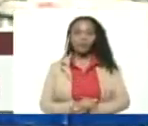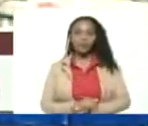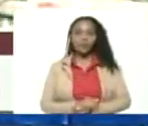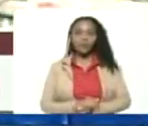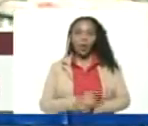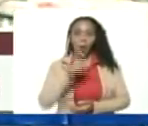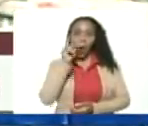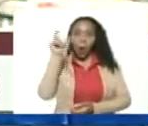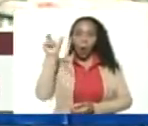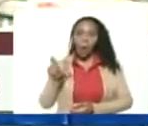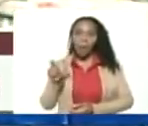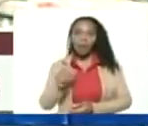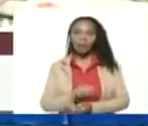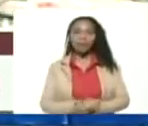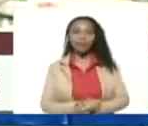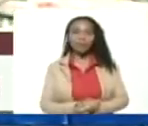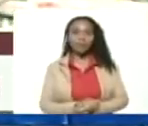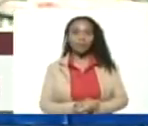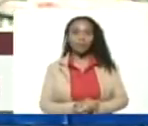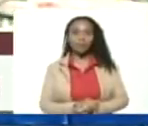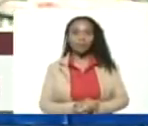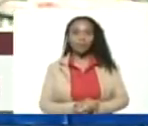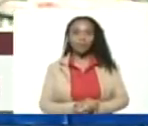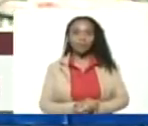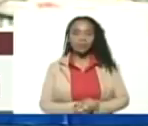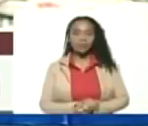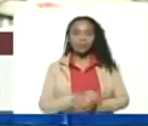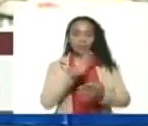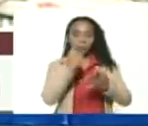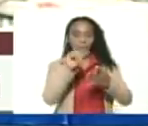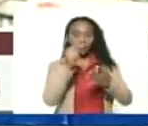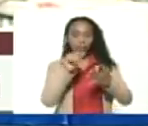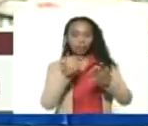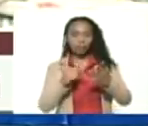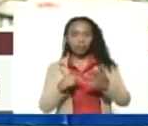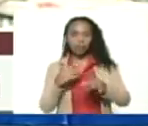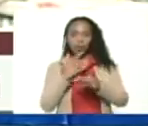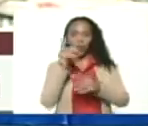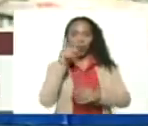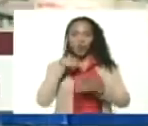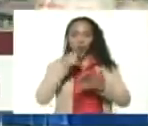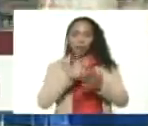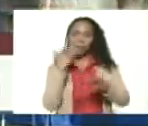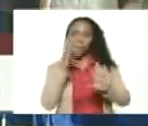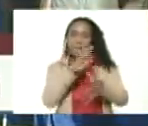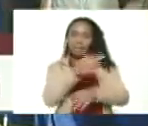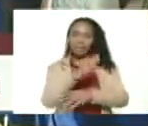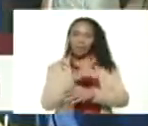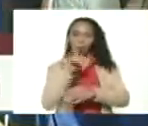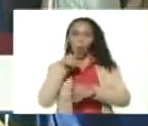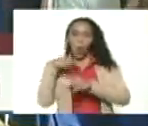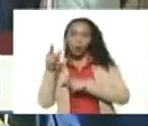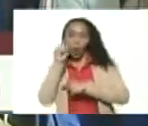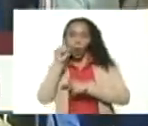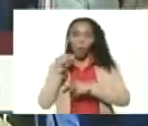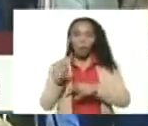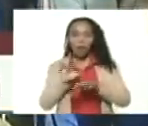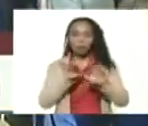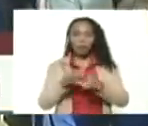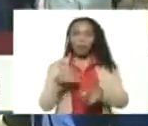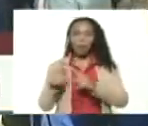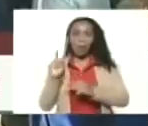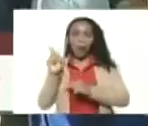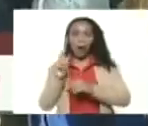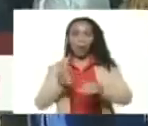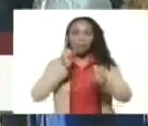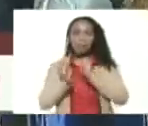Valor, Kleiderman Labrador. Tiene nombre del pianista Kleiderman, pero es el maraquero.